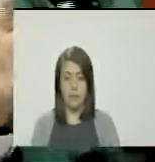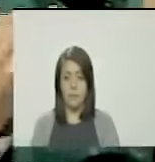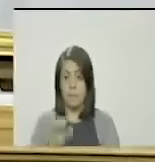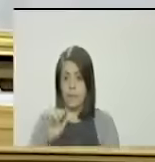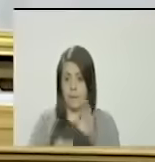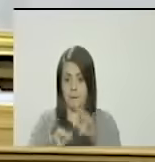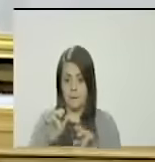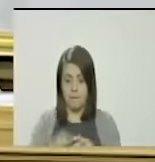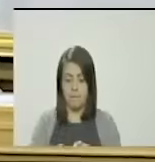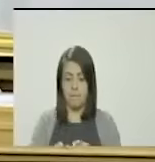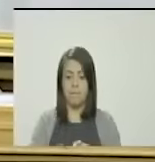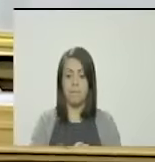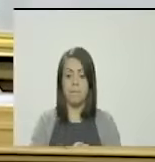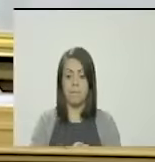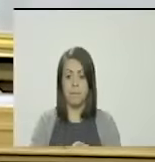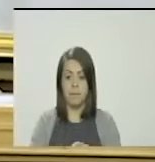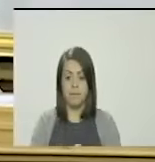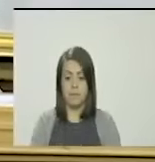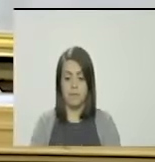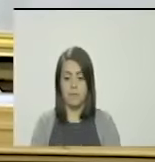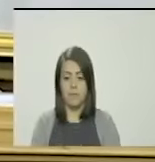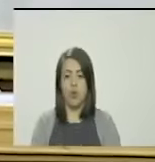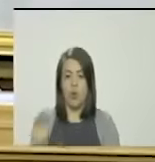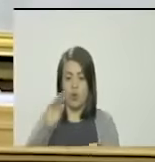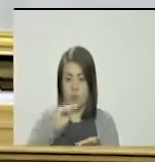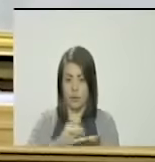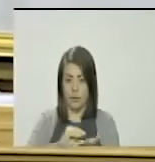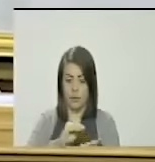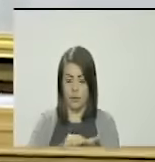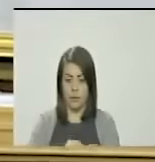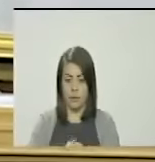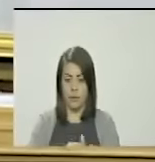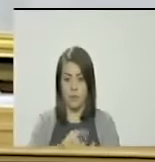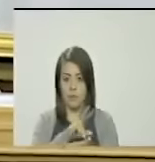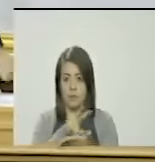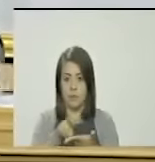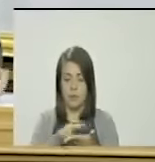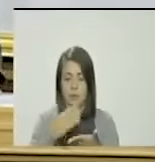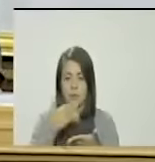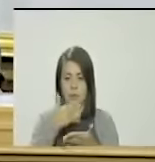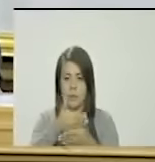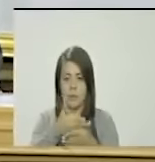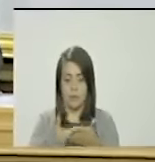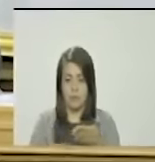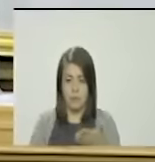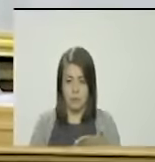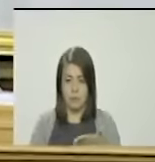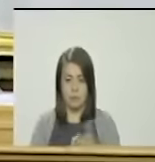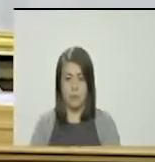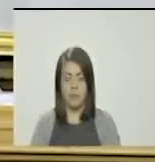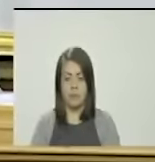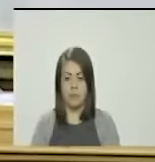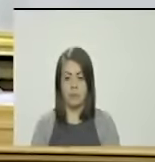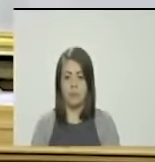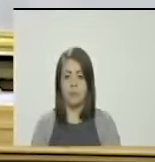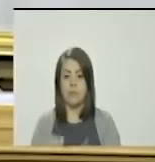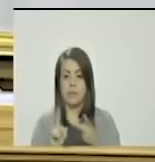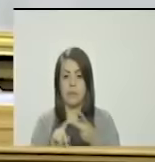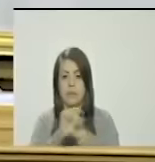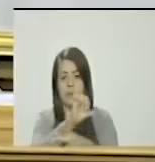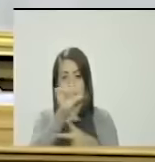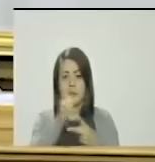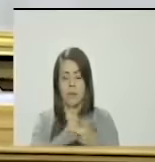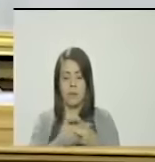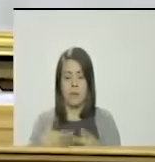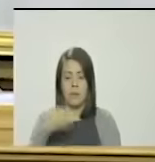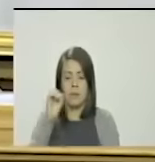Ciudadano secretario, accidental, sírvase por favor leer las propuestas para la segunda